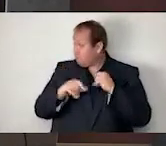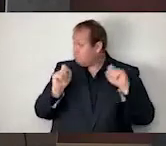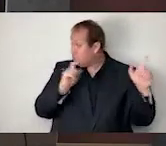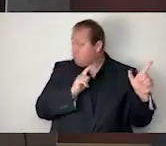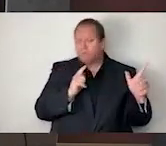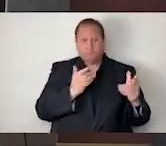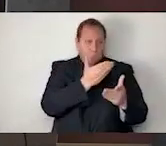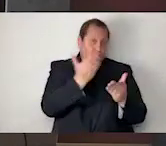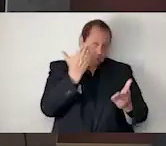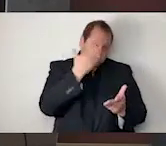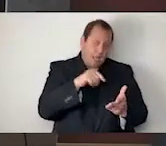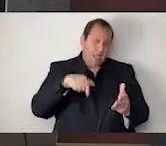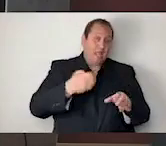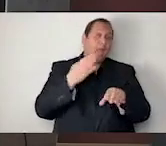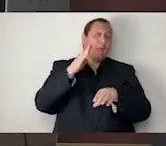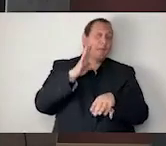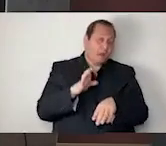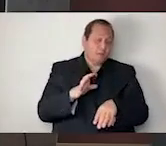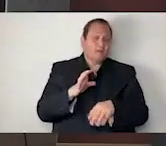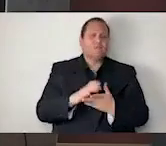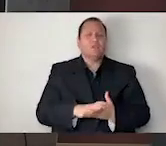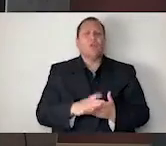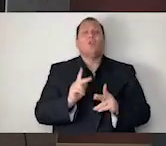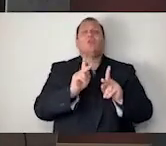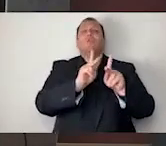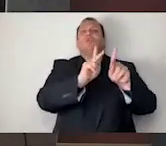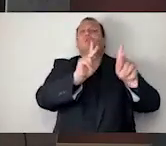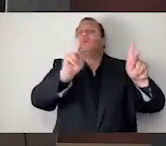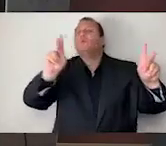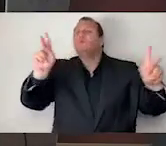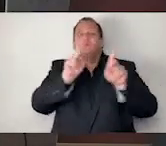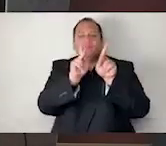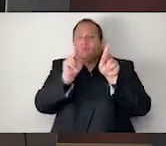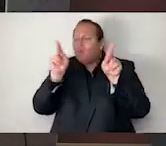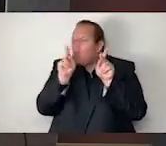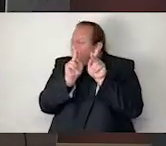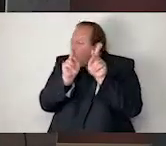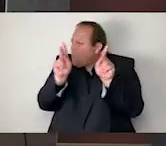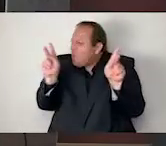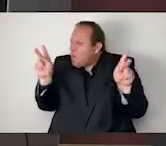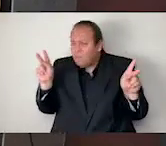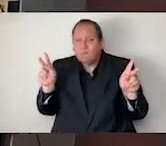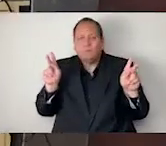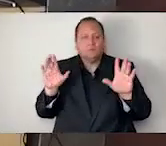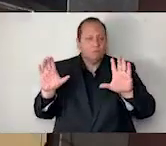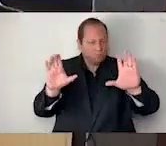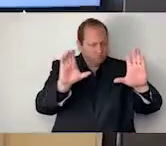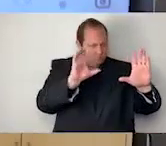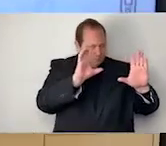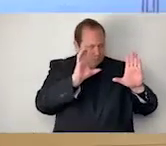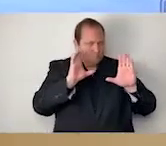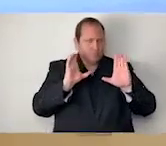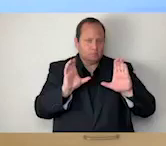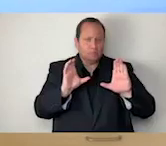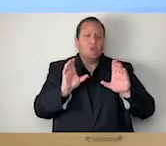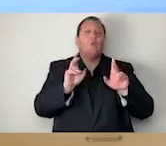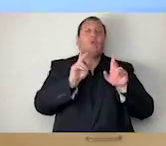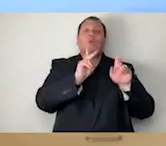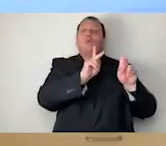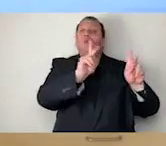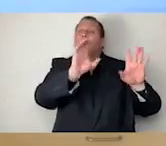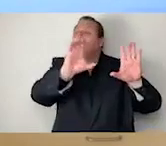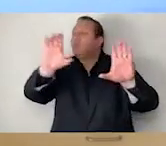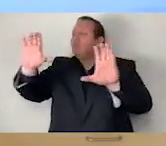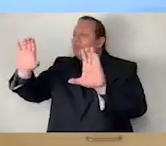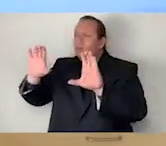es la última que ustedes saben aquí en baja california todos todos en absoluto los cuidamos